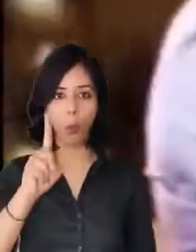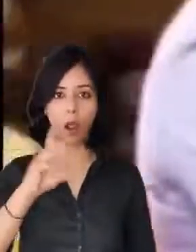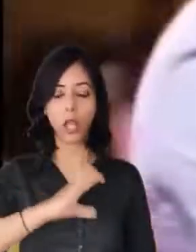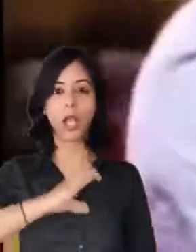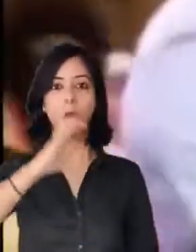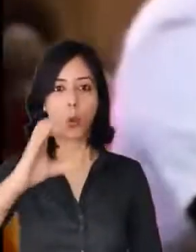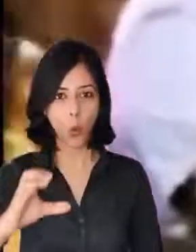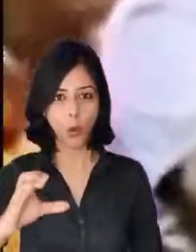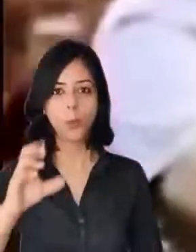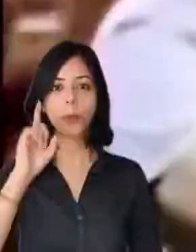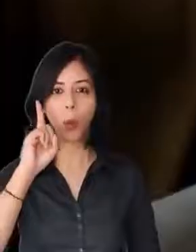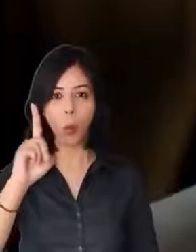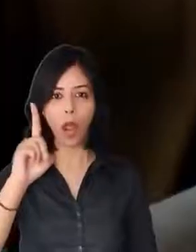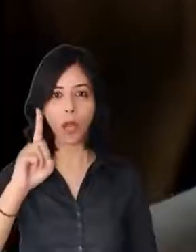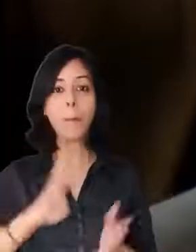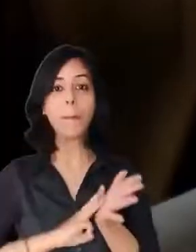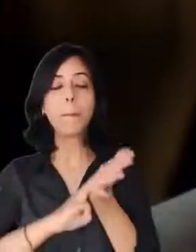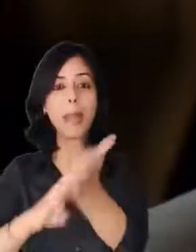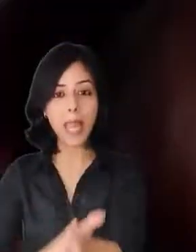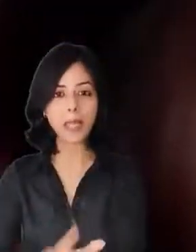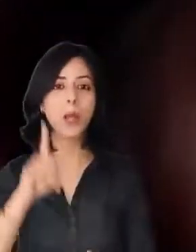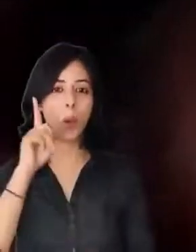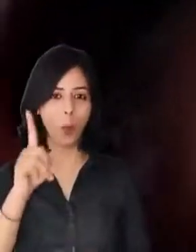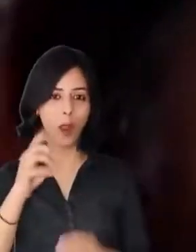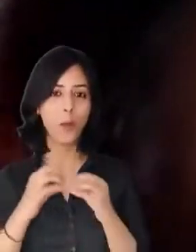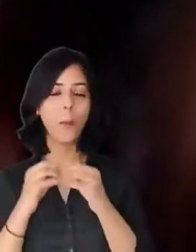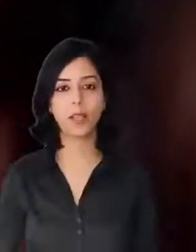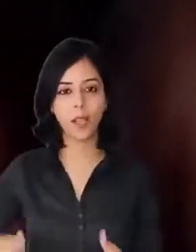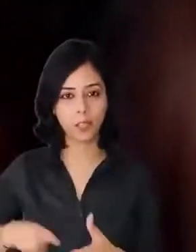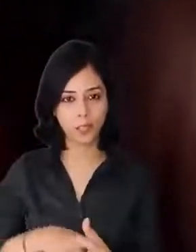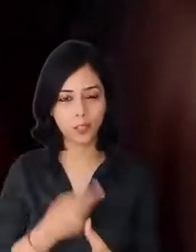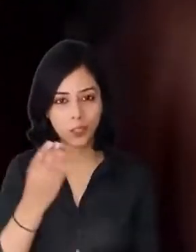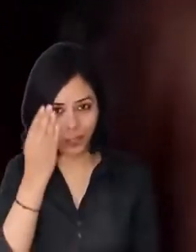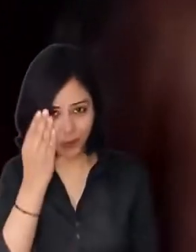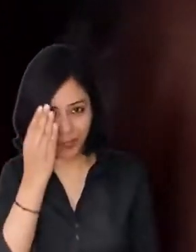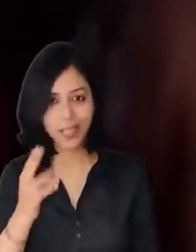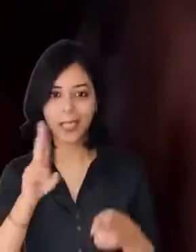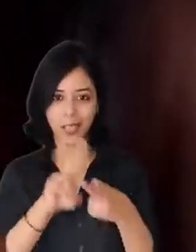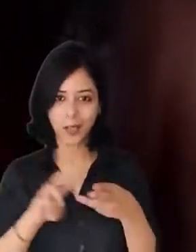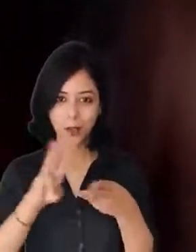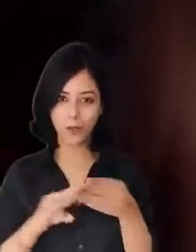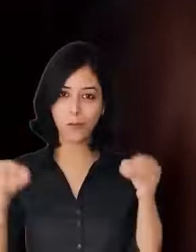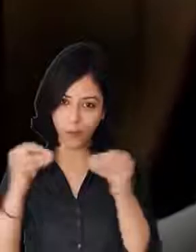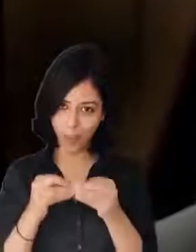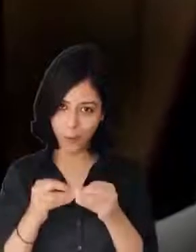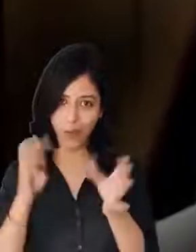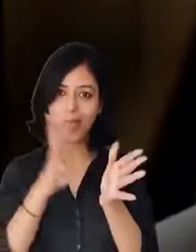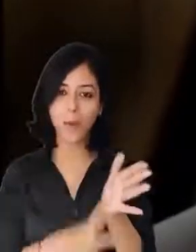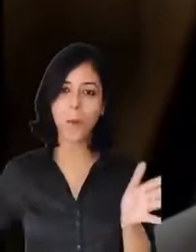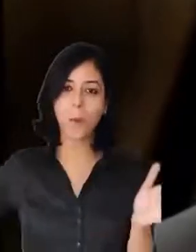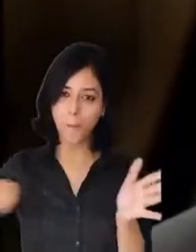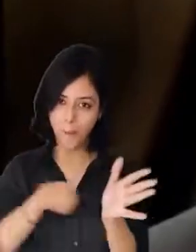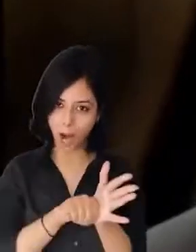que la tía no haya ido presa aún me sigue indignando. Me cuesta imaginarme que